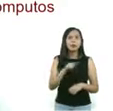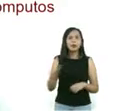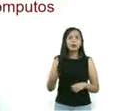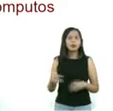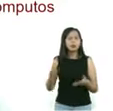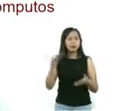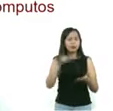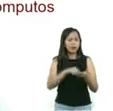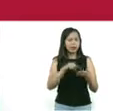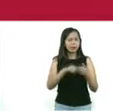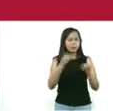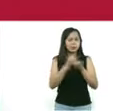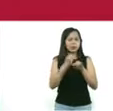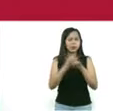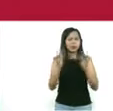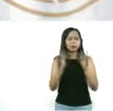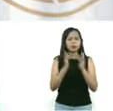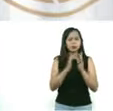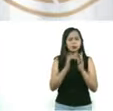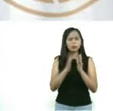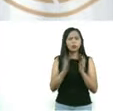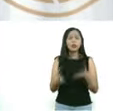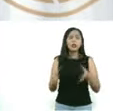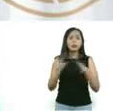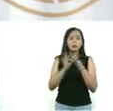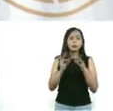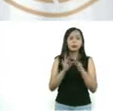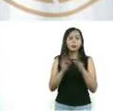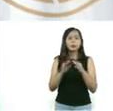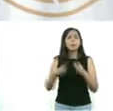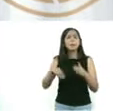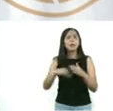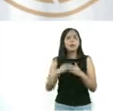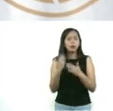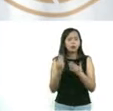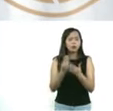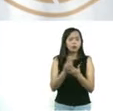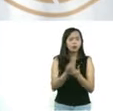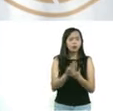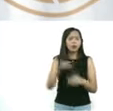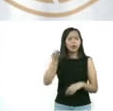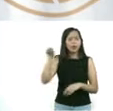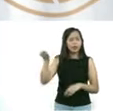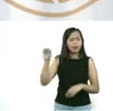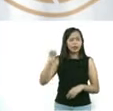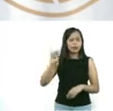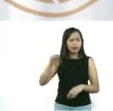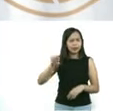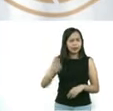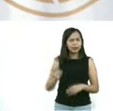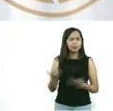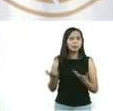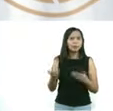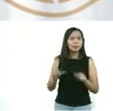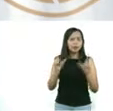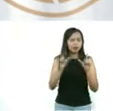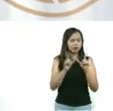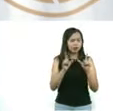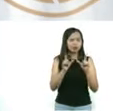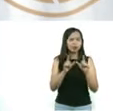páginas electrónicas las solicitudes que ha hecho el Instituto Nacional Electoral sobre la